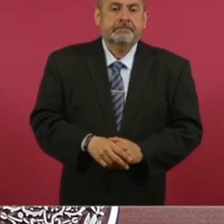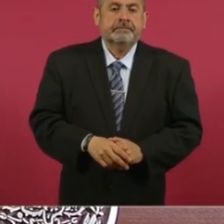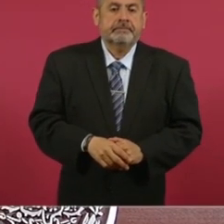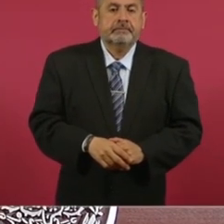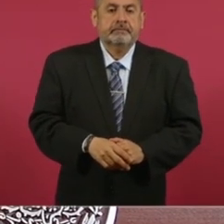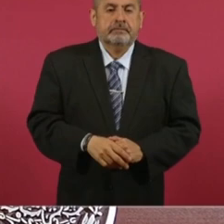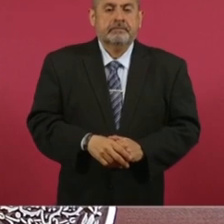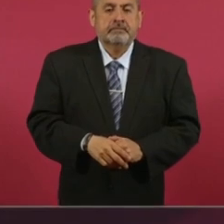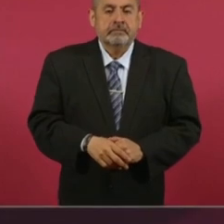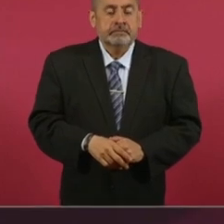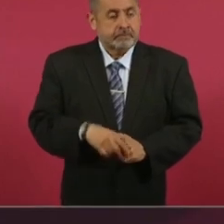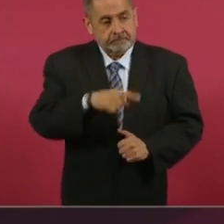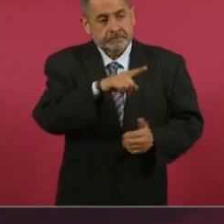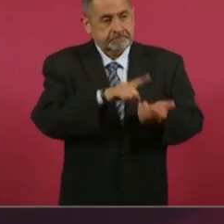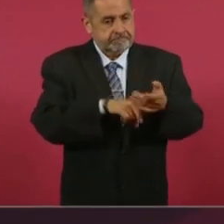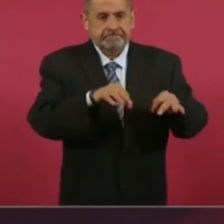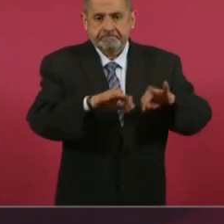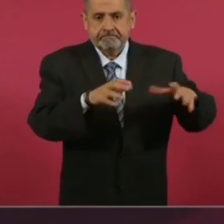¿Dónde trabajan?